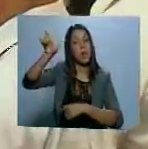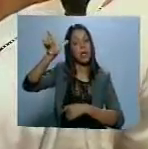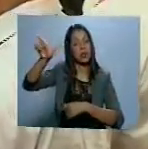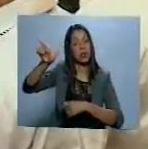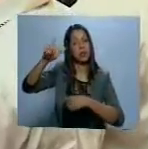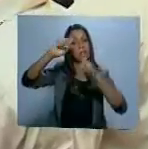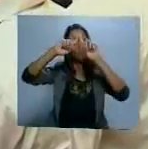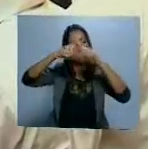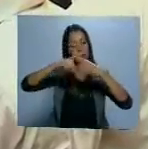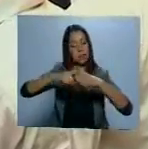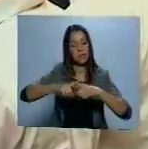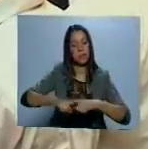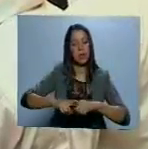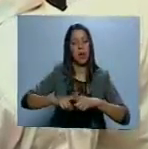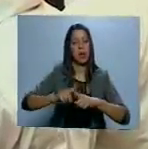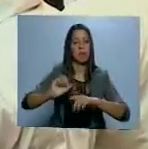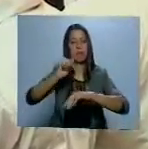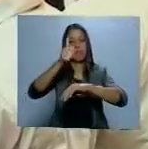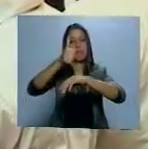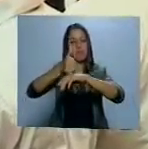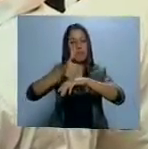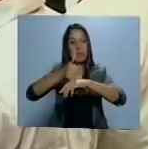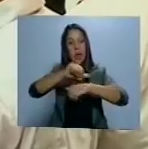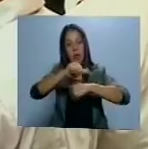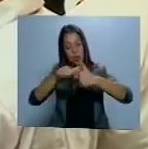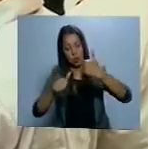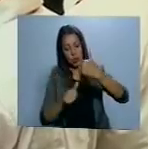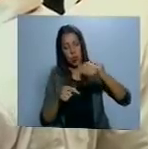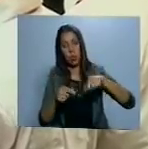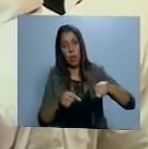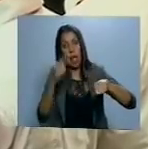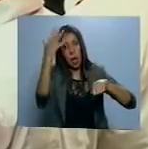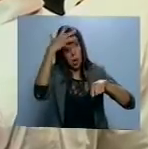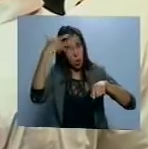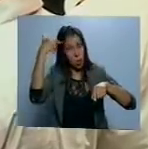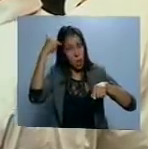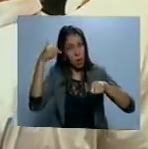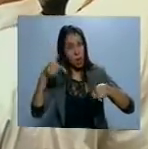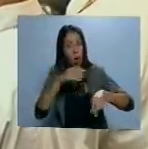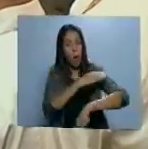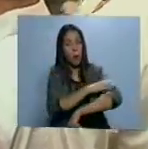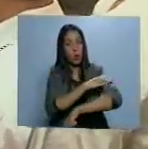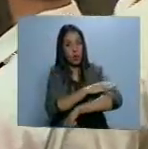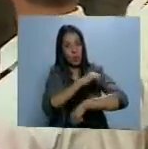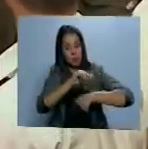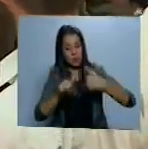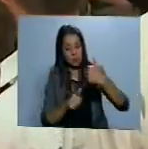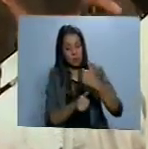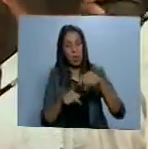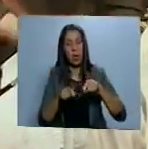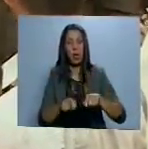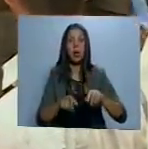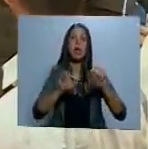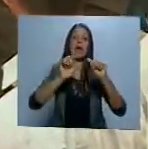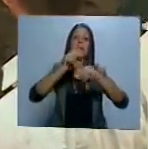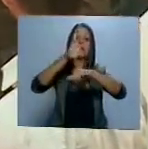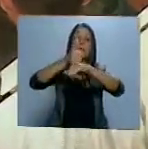obtuvo la victoria frente al candidato de Un Nuevo Tiempo, Manuel Rosales, al obtener